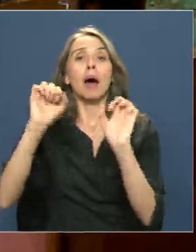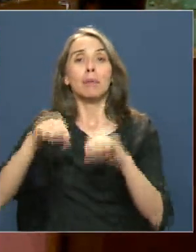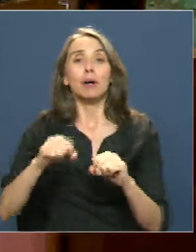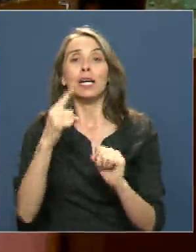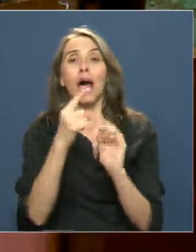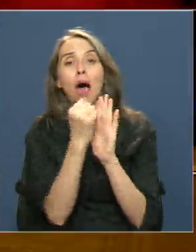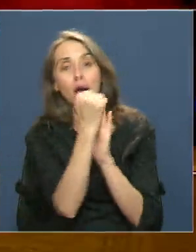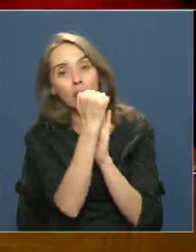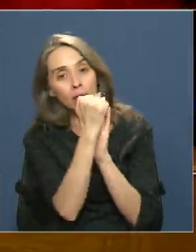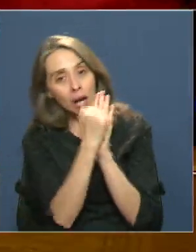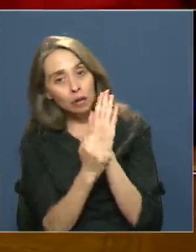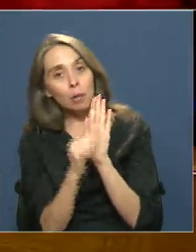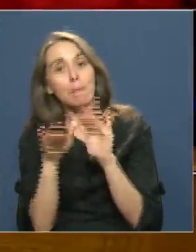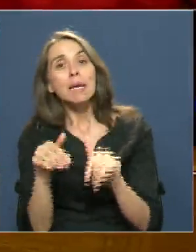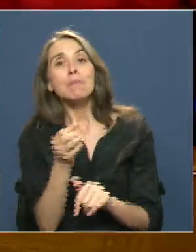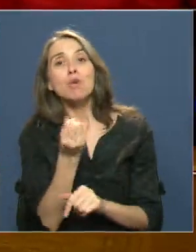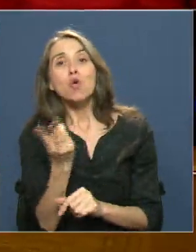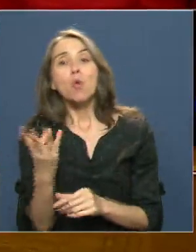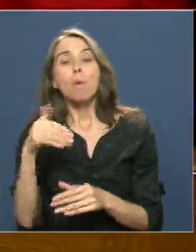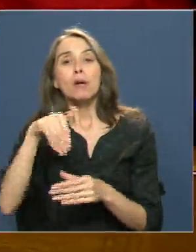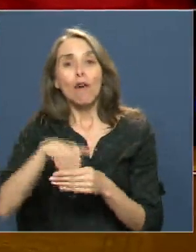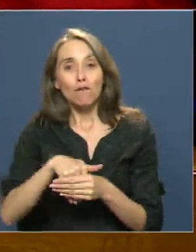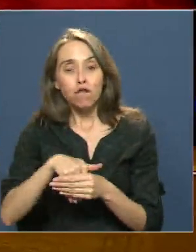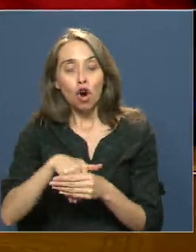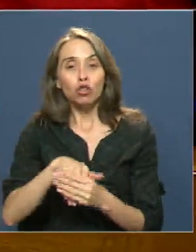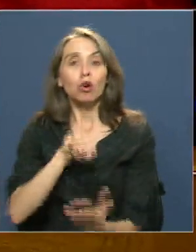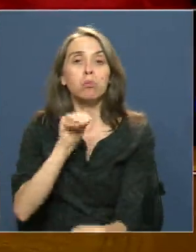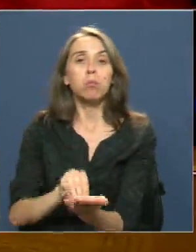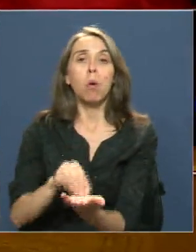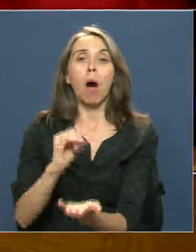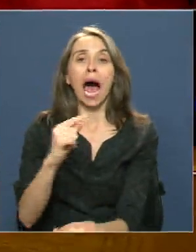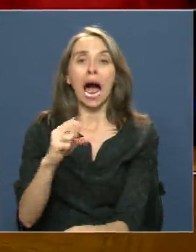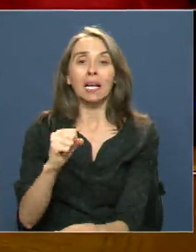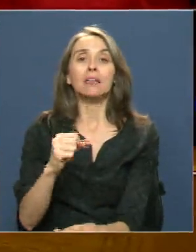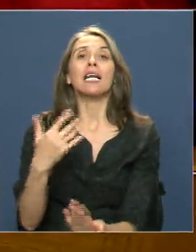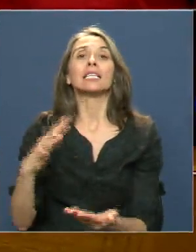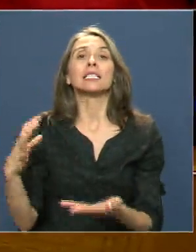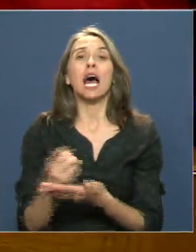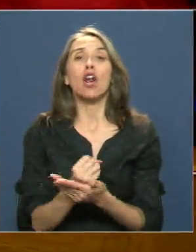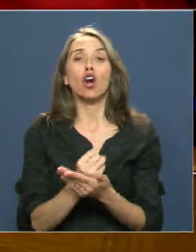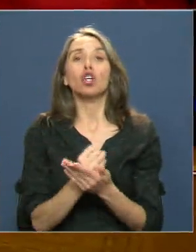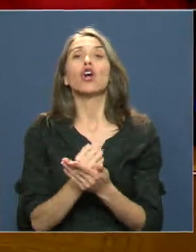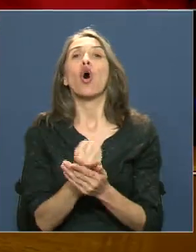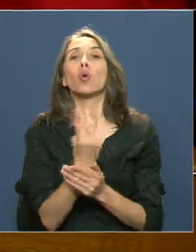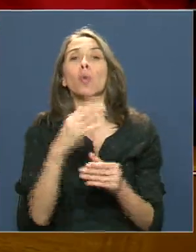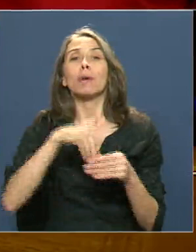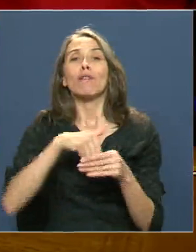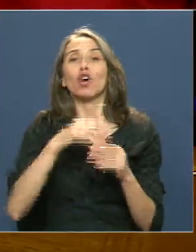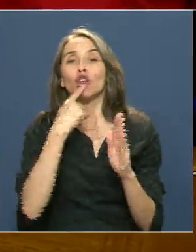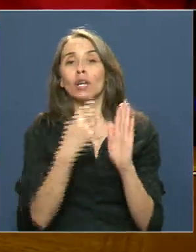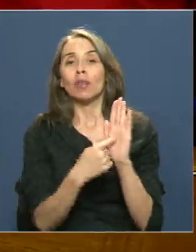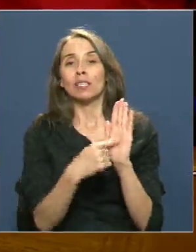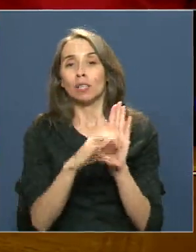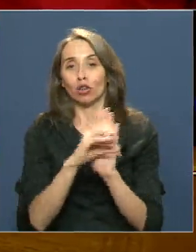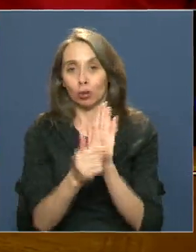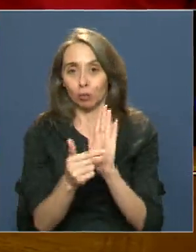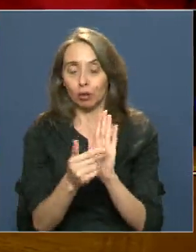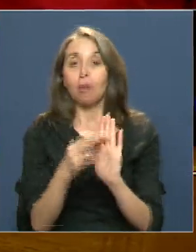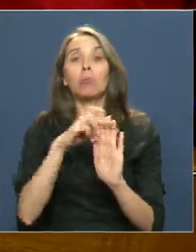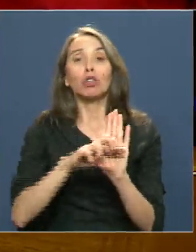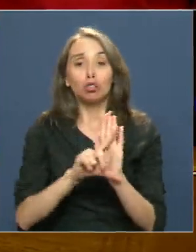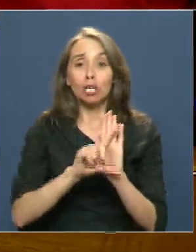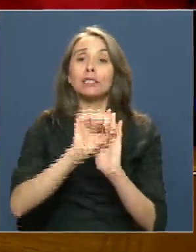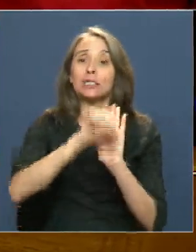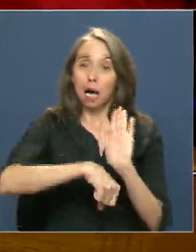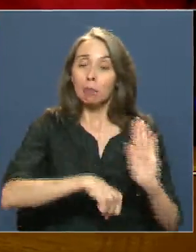en particular con la misma votación, dejándose constancia del quórum constitucional requerido. El proyecto se